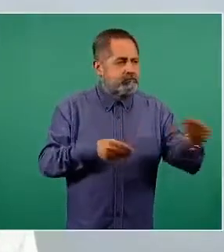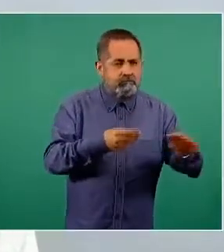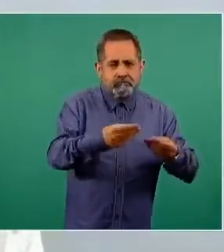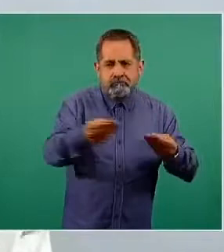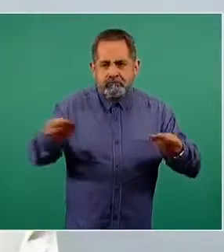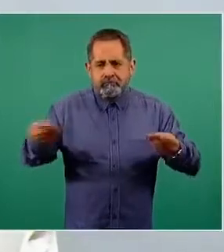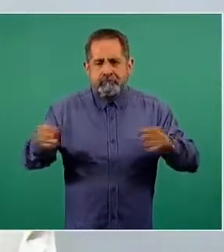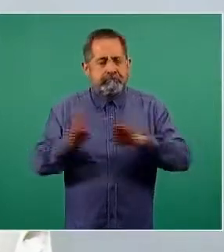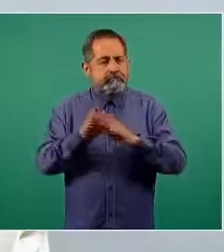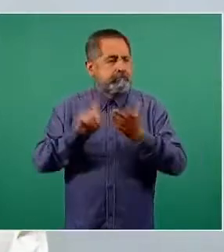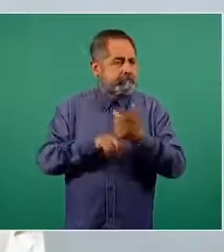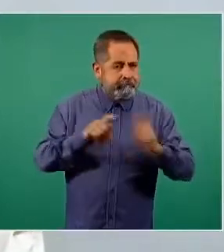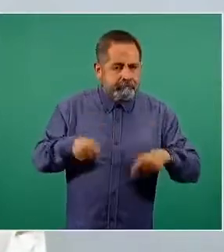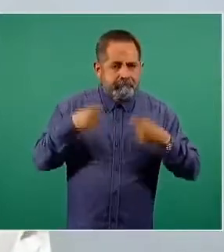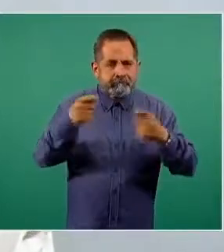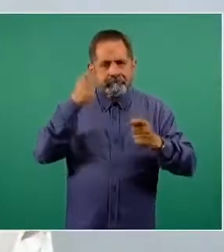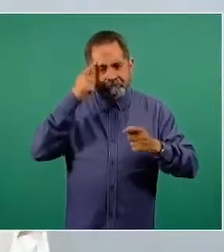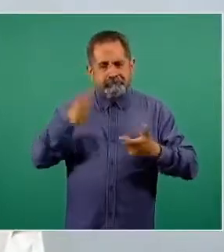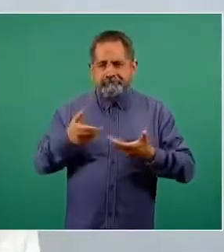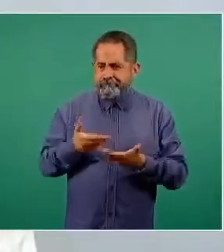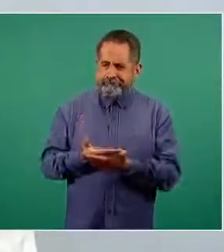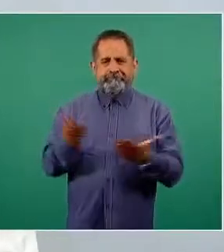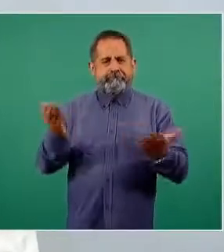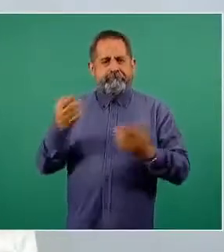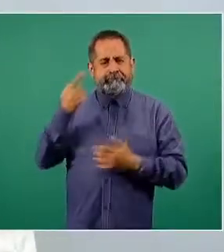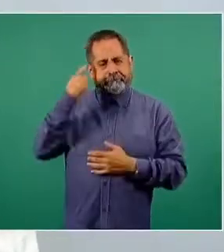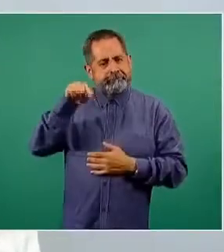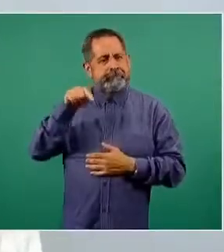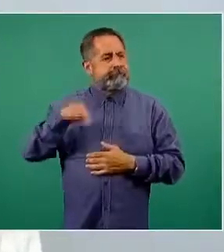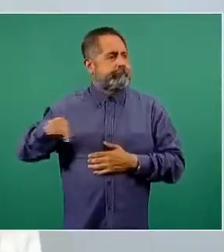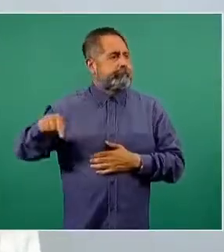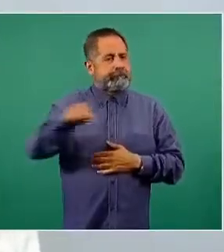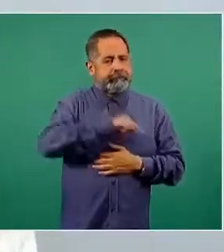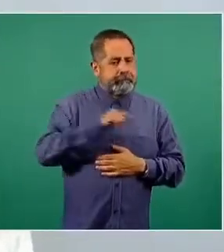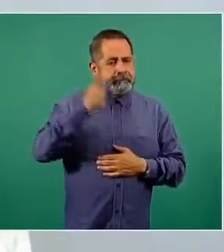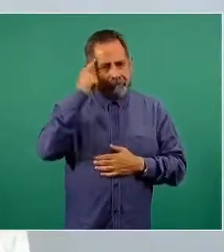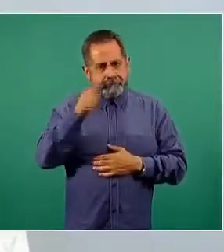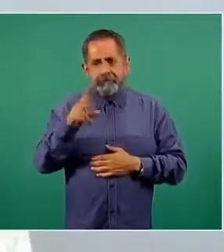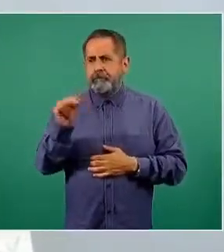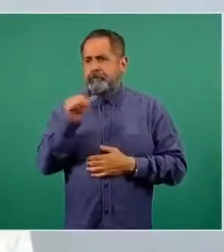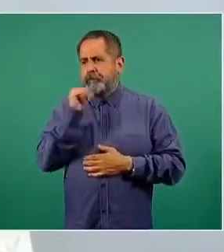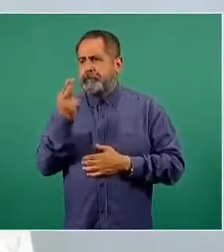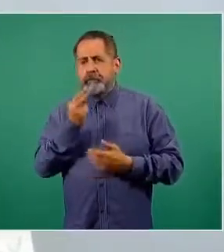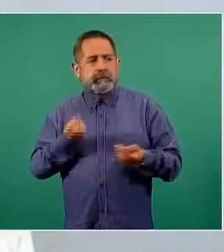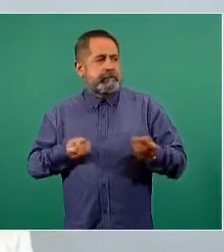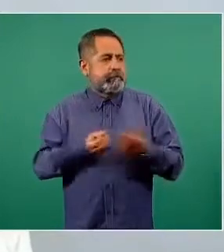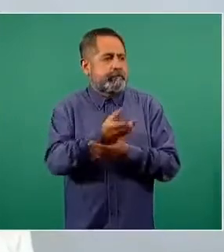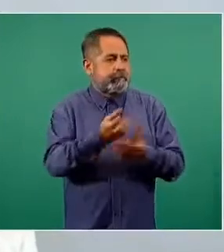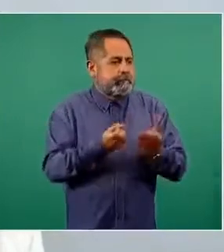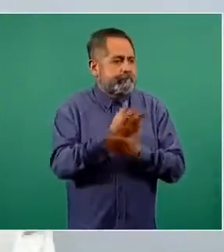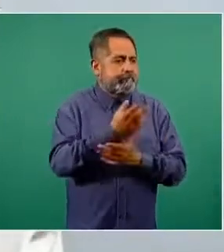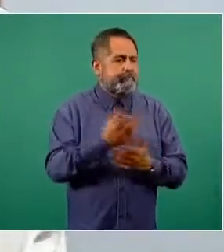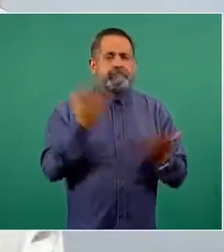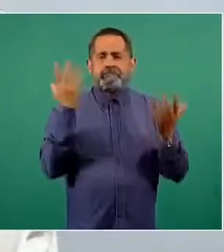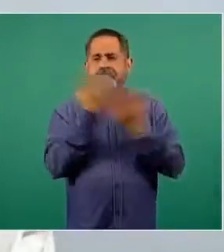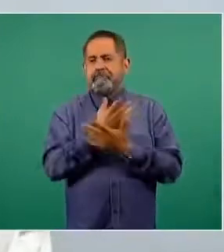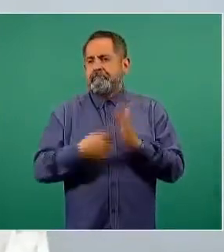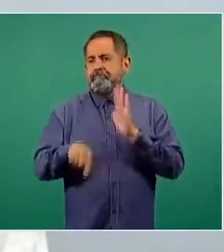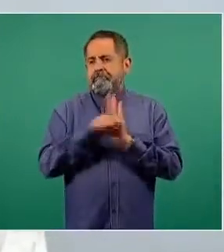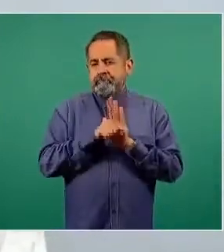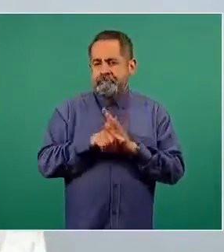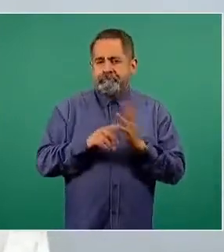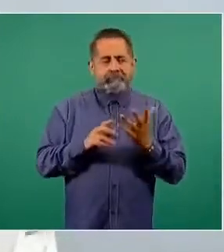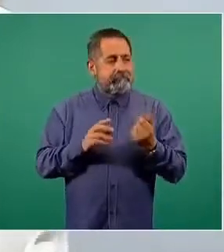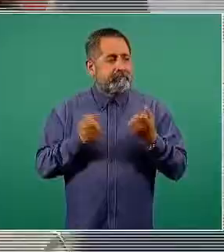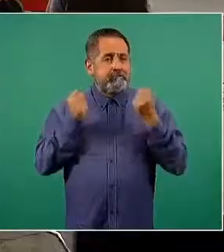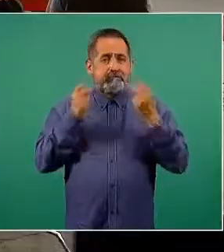de este tipo de bienes, para que pues tengamos menos externalidades negativas generadas por tantos y